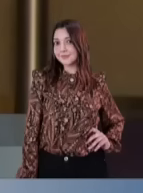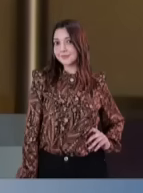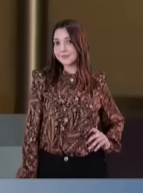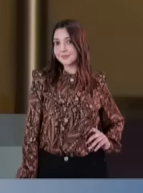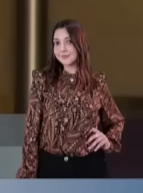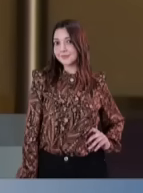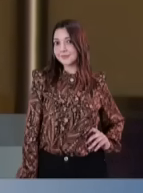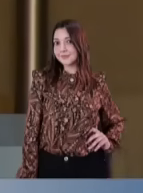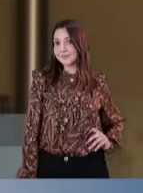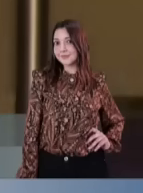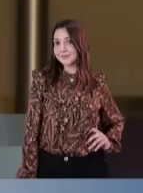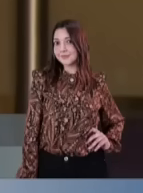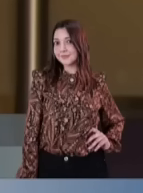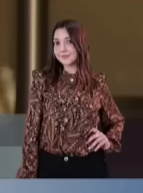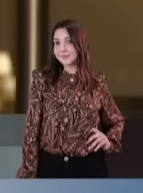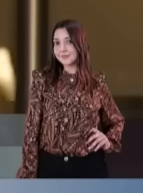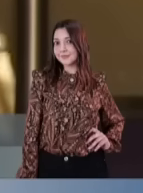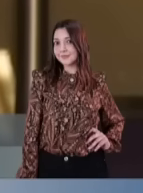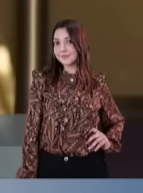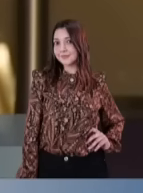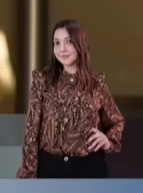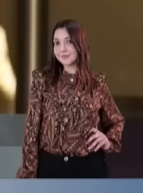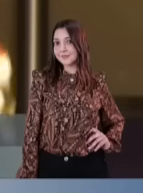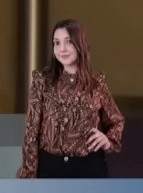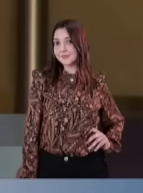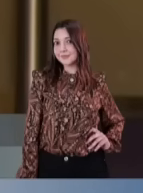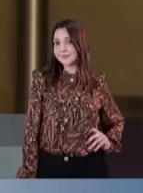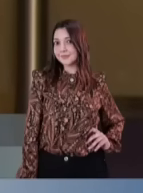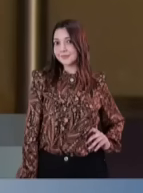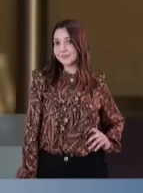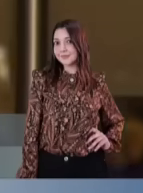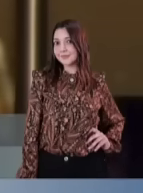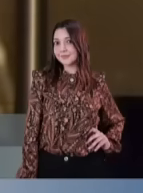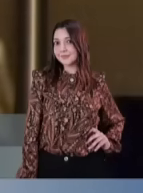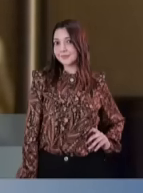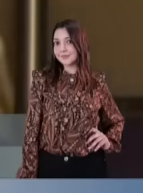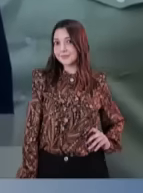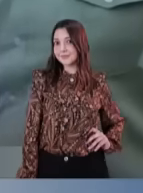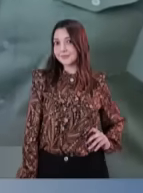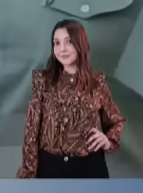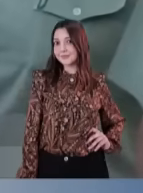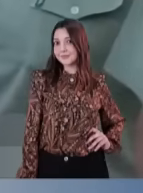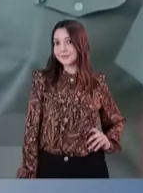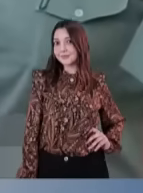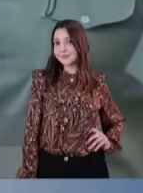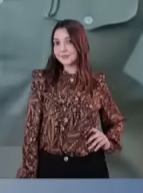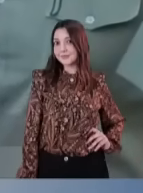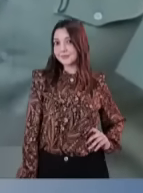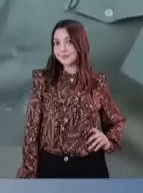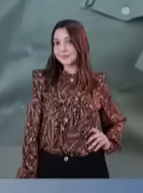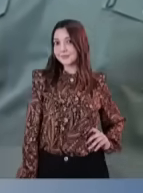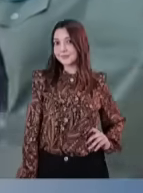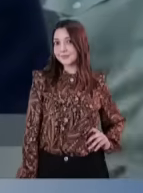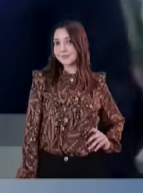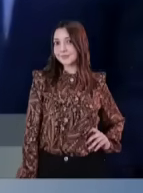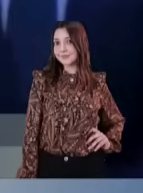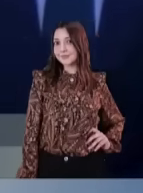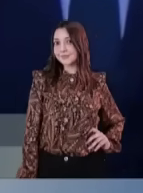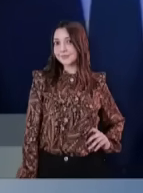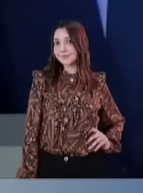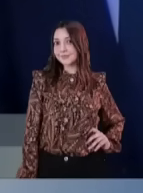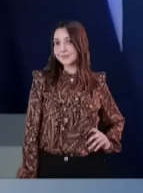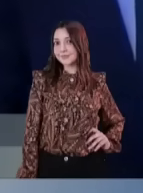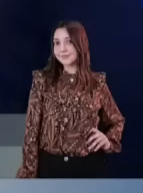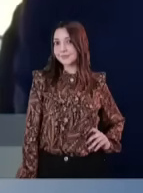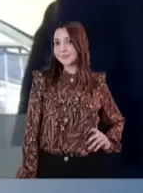pensar en una nueva estrategia política, renovar el relato comunicacional, actualizar el programa de gobierno, dice, son los pasos que se